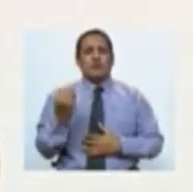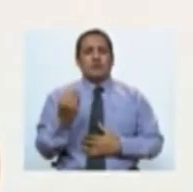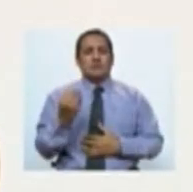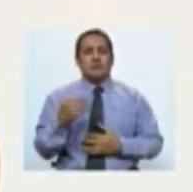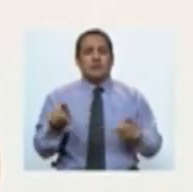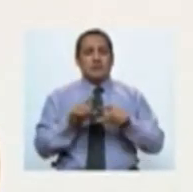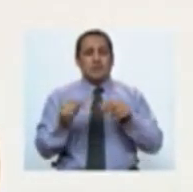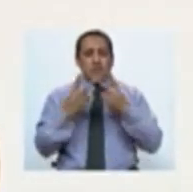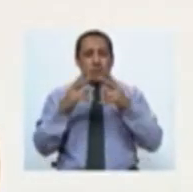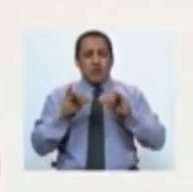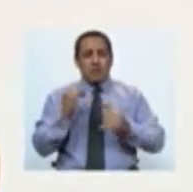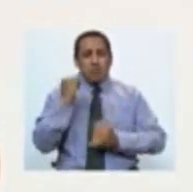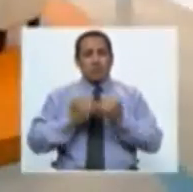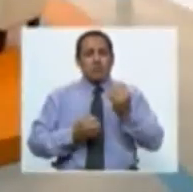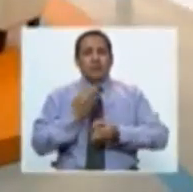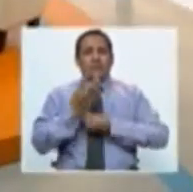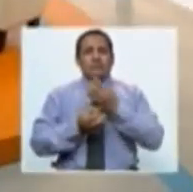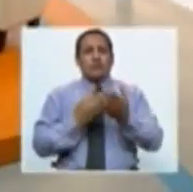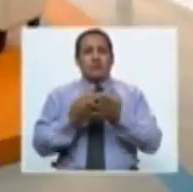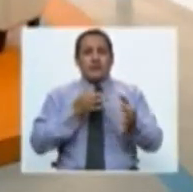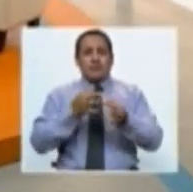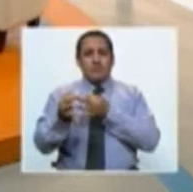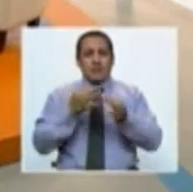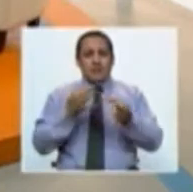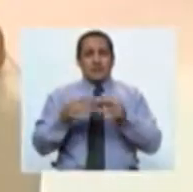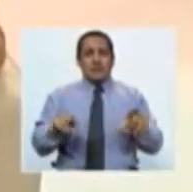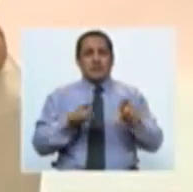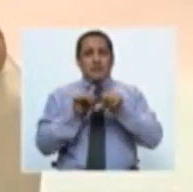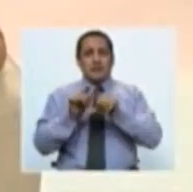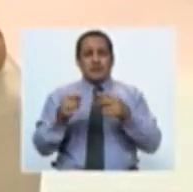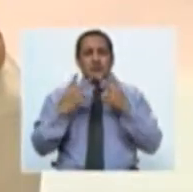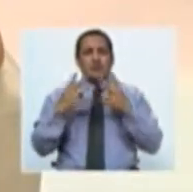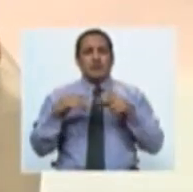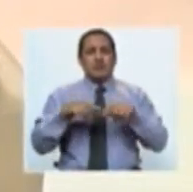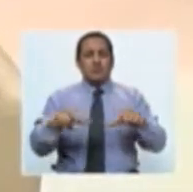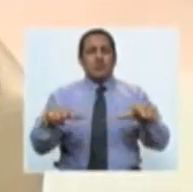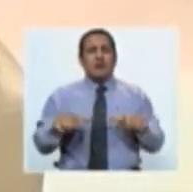chicos, ¿no? Vamos a quedarnos con esto último que comentas, la mayúscula, ¿no?